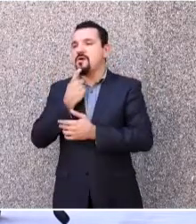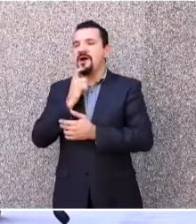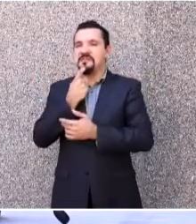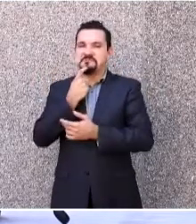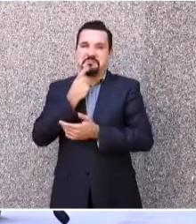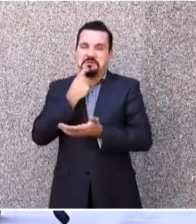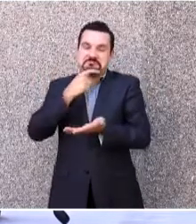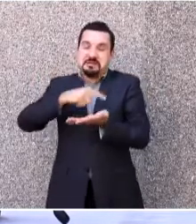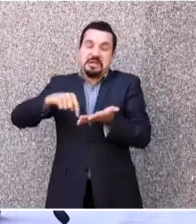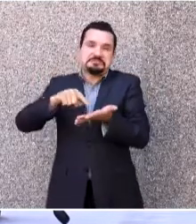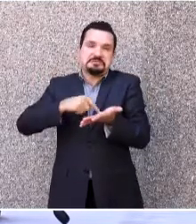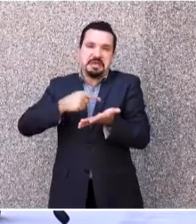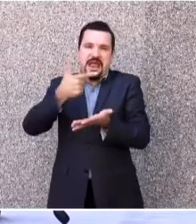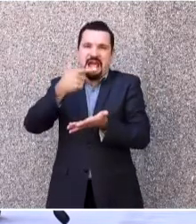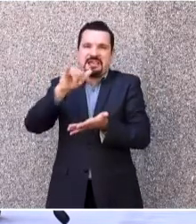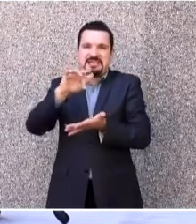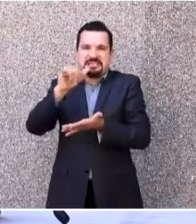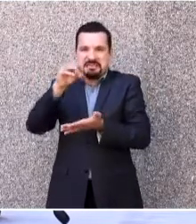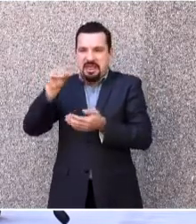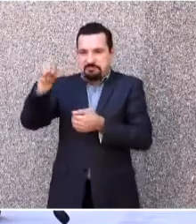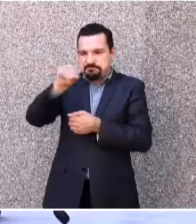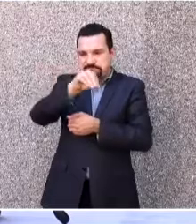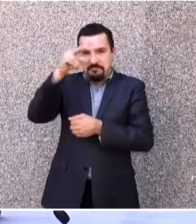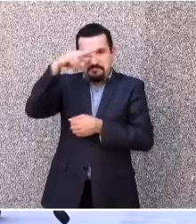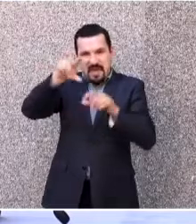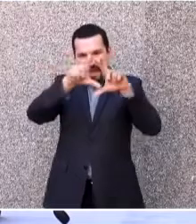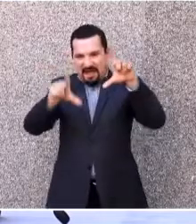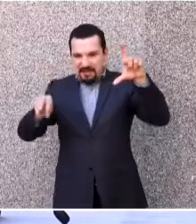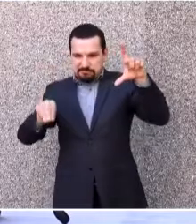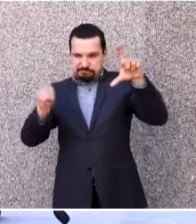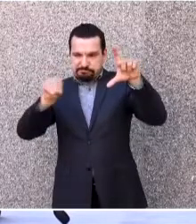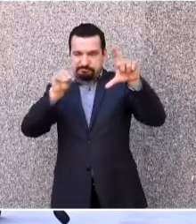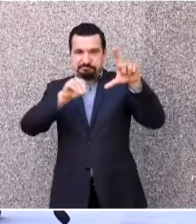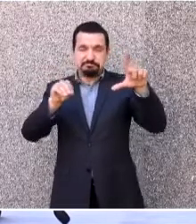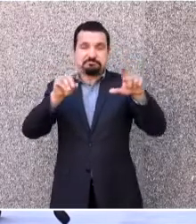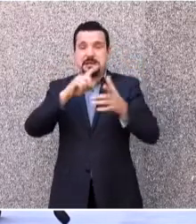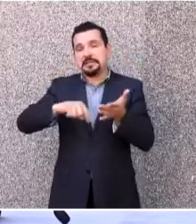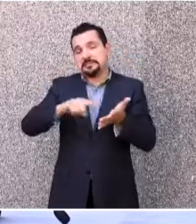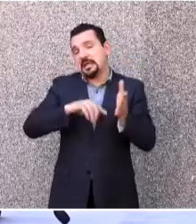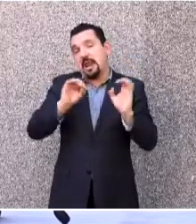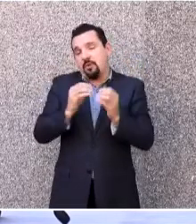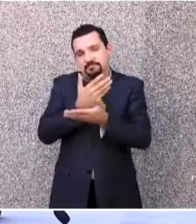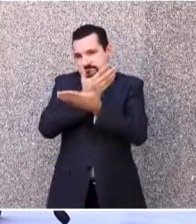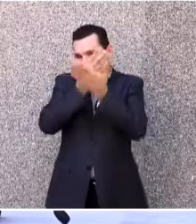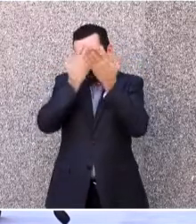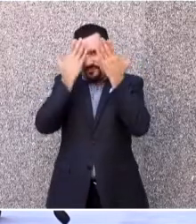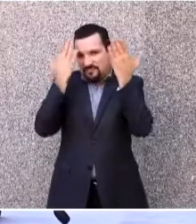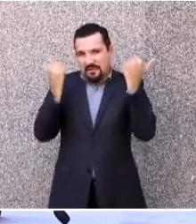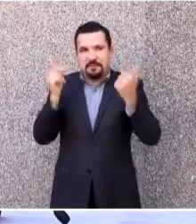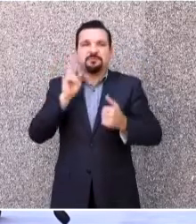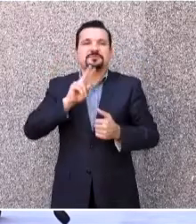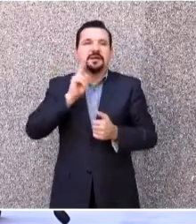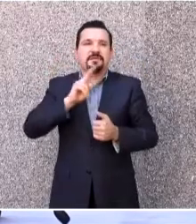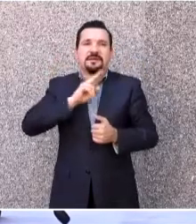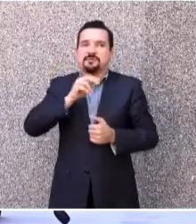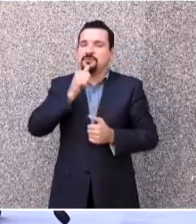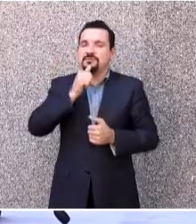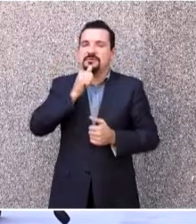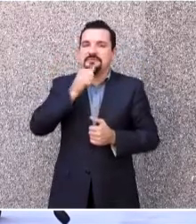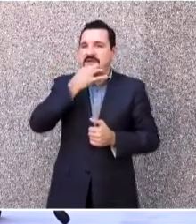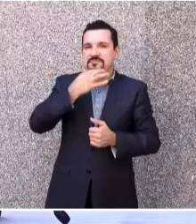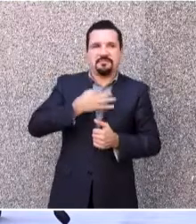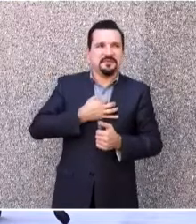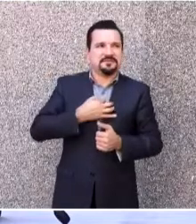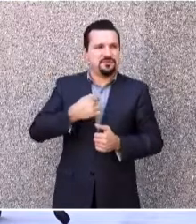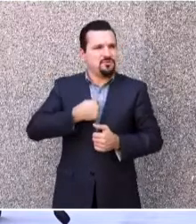mejor noticias y esperemos que ahora que se entró a la fase 2, seguramente, sin